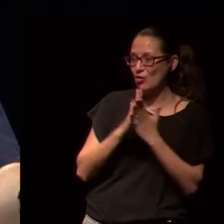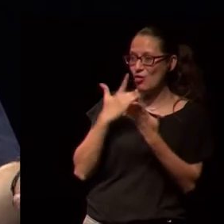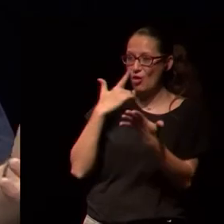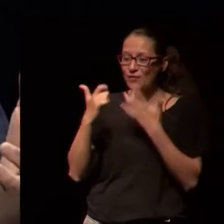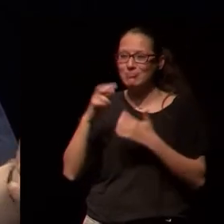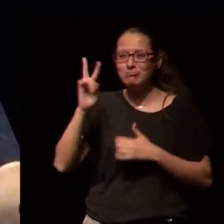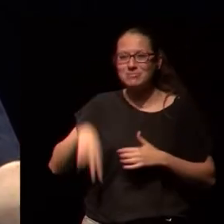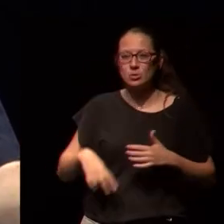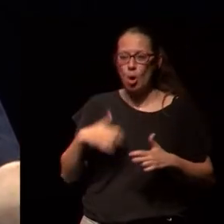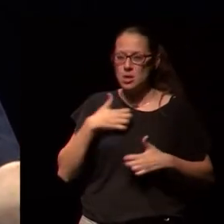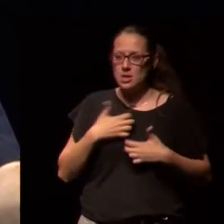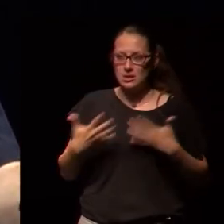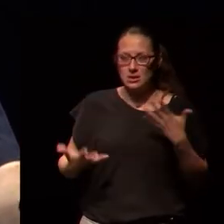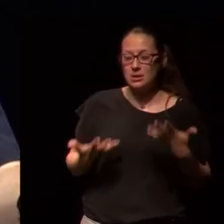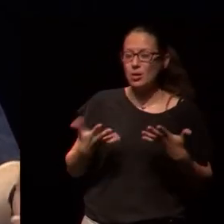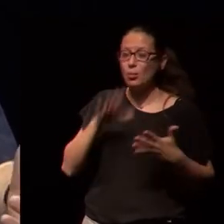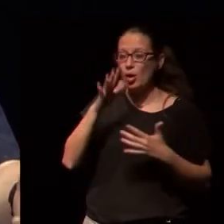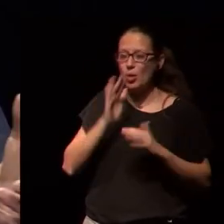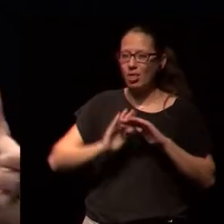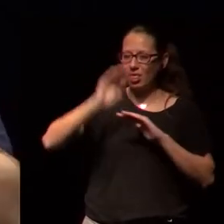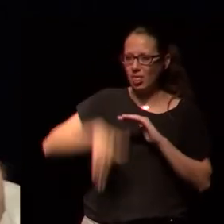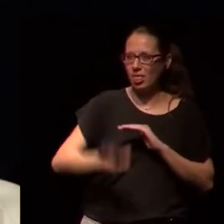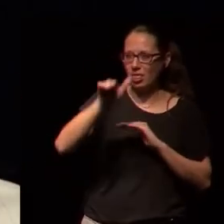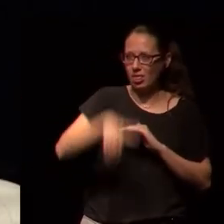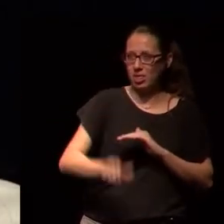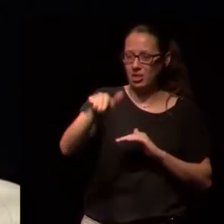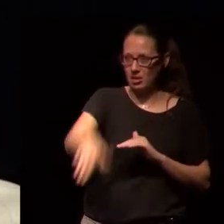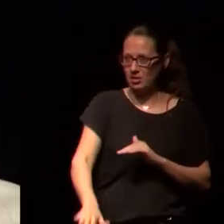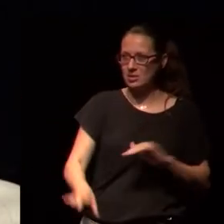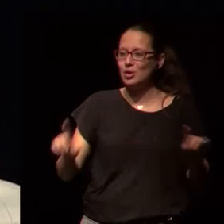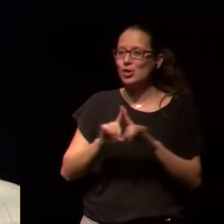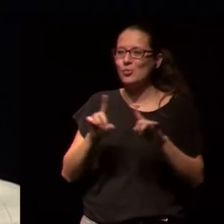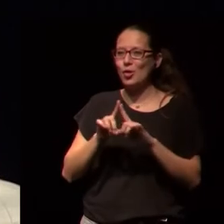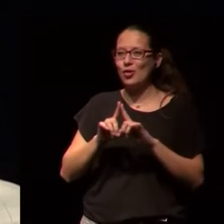es inestable, esencialmente. Es un número de circo.